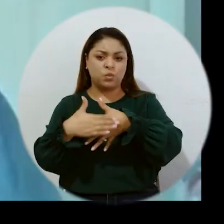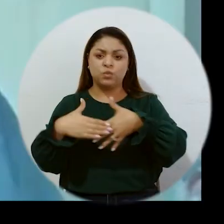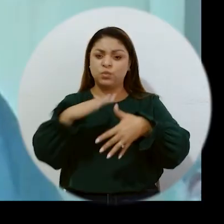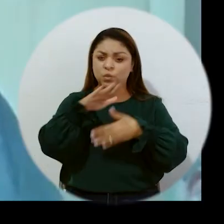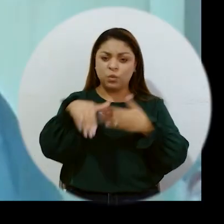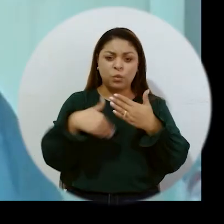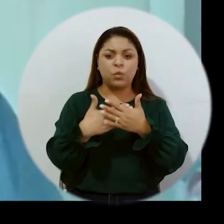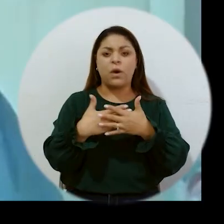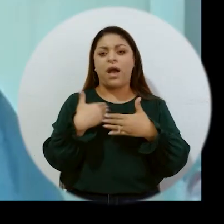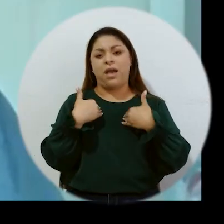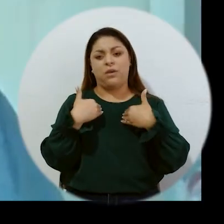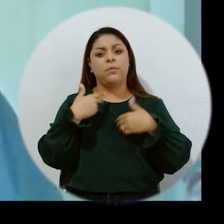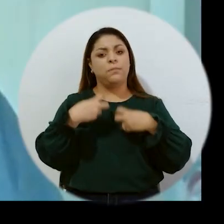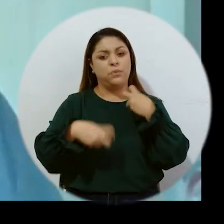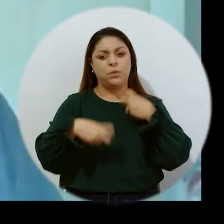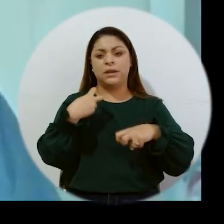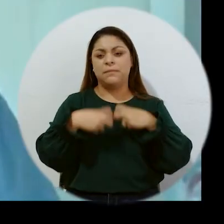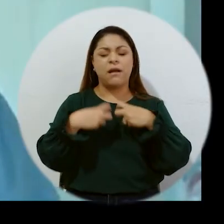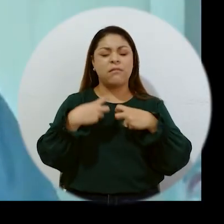adicionalmente